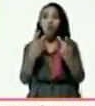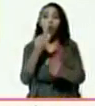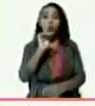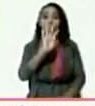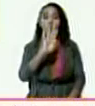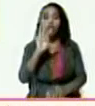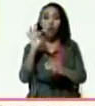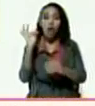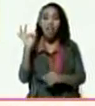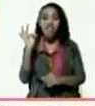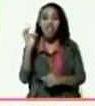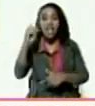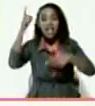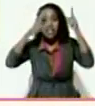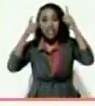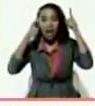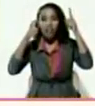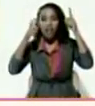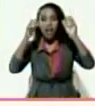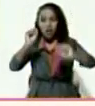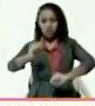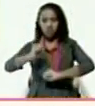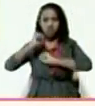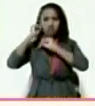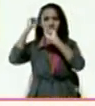4F, Chávez Invencible.